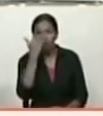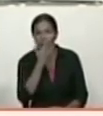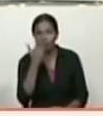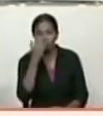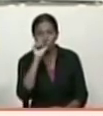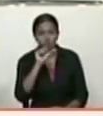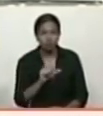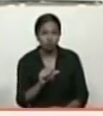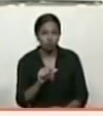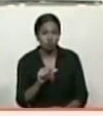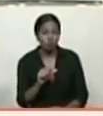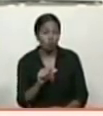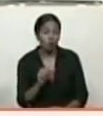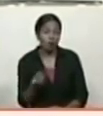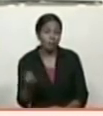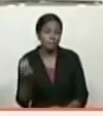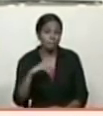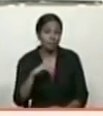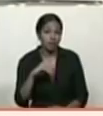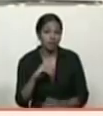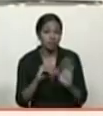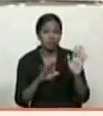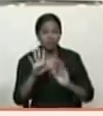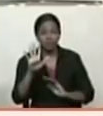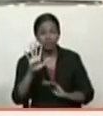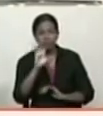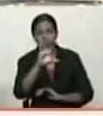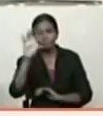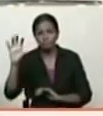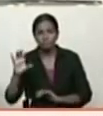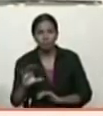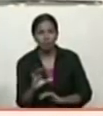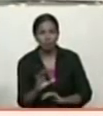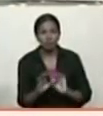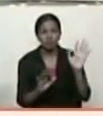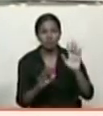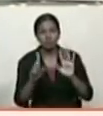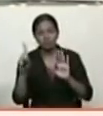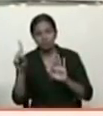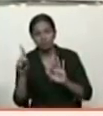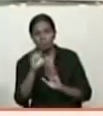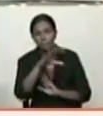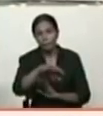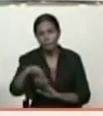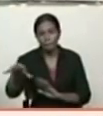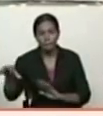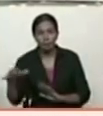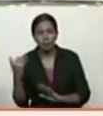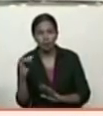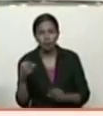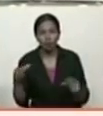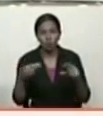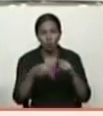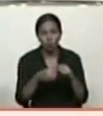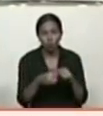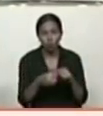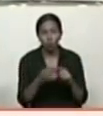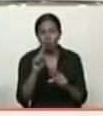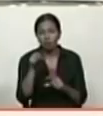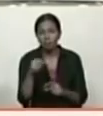Sur, hay más de 15 países, son 16 los estados que conforman la SADC y unánimemente tuvieron a